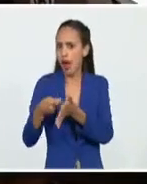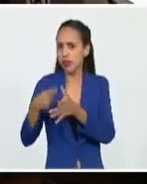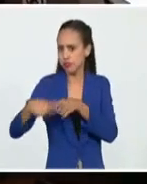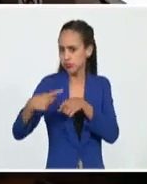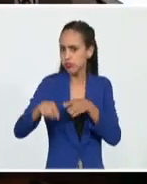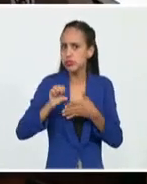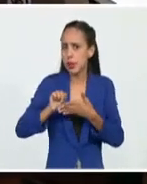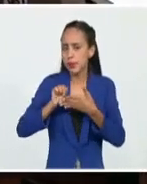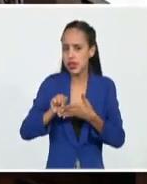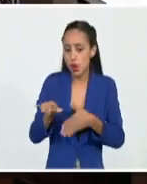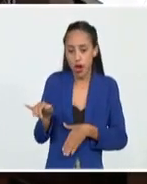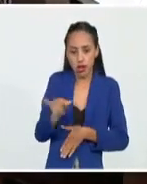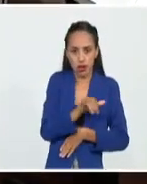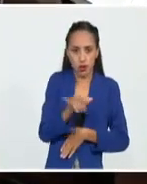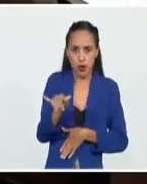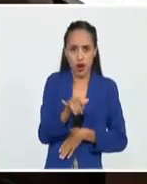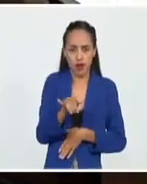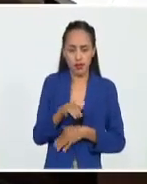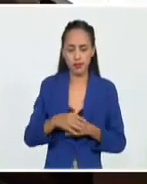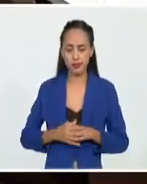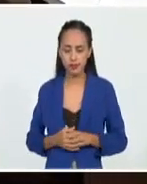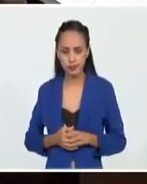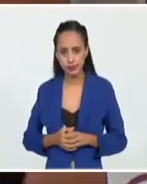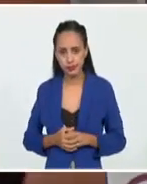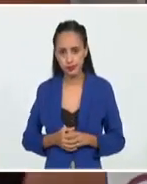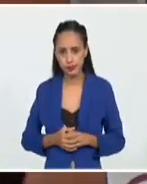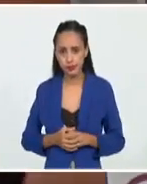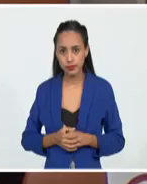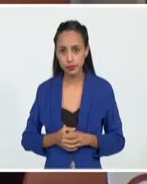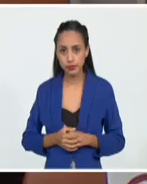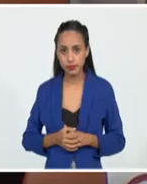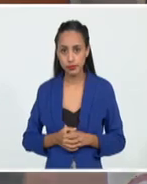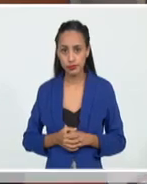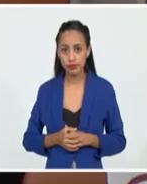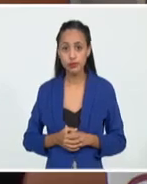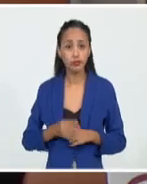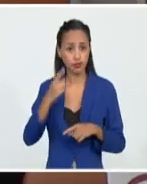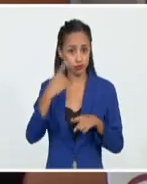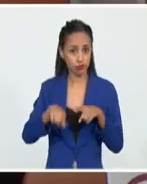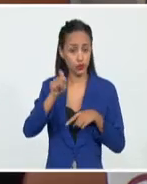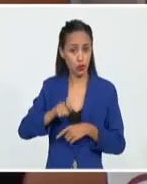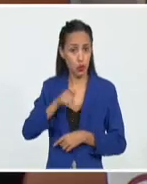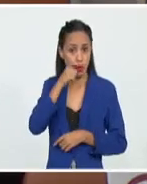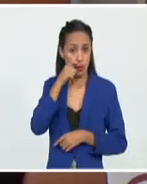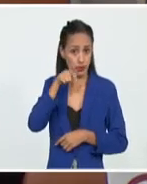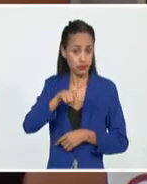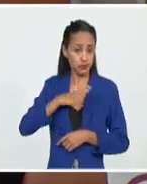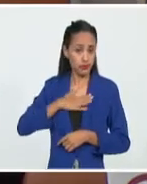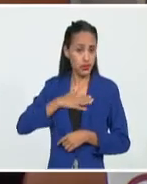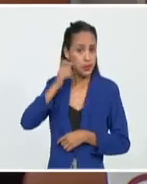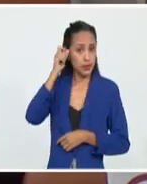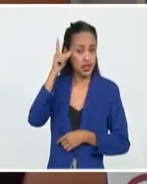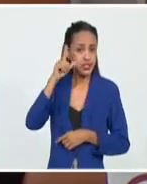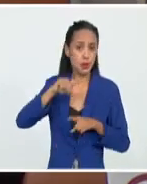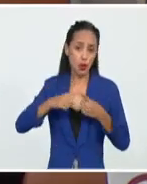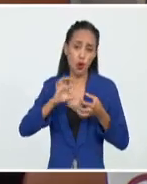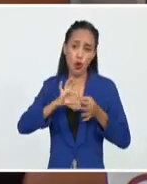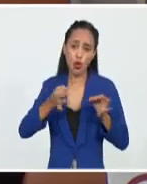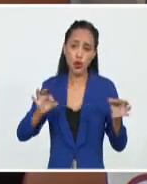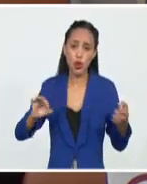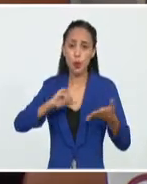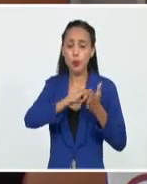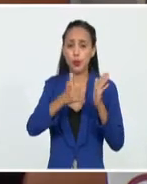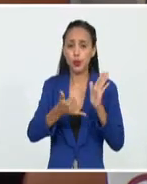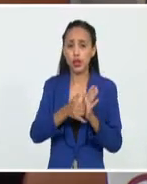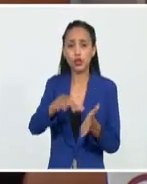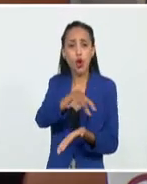A propósito de estas resoluciones, el académico Carlos César Torres Páez, desde su experiencia como coordinador de un proyecto local